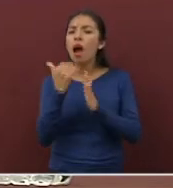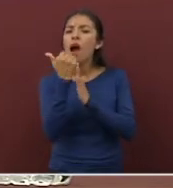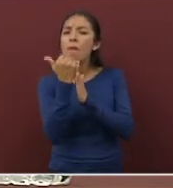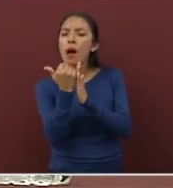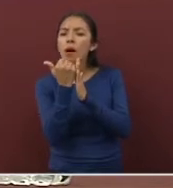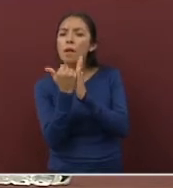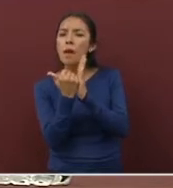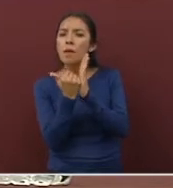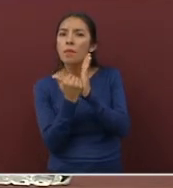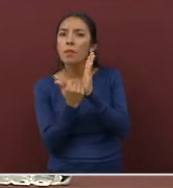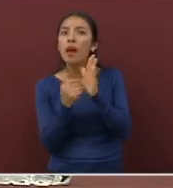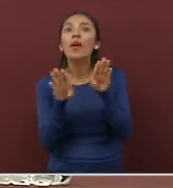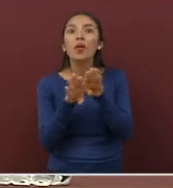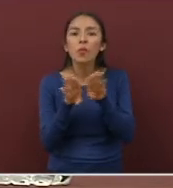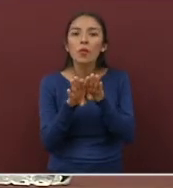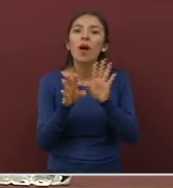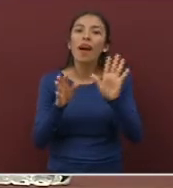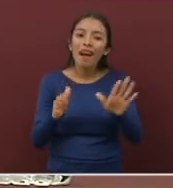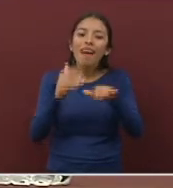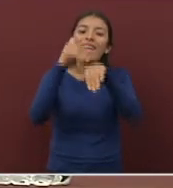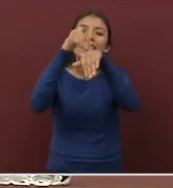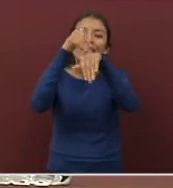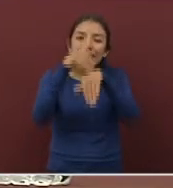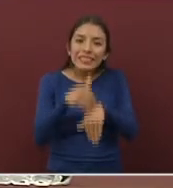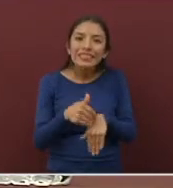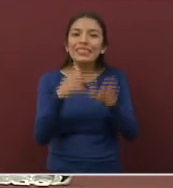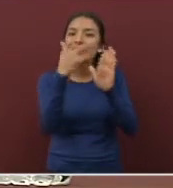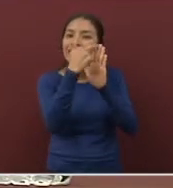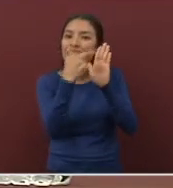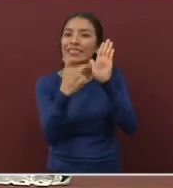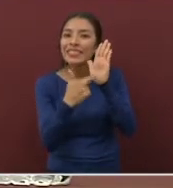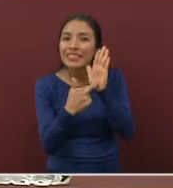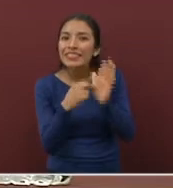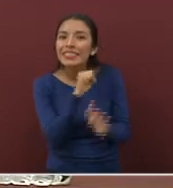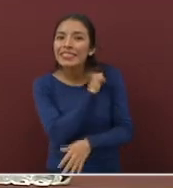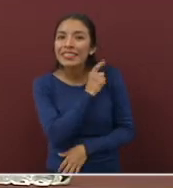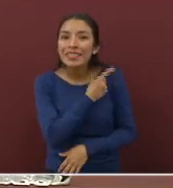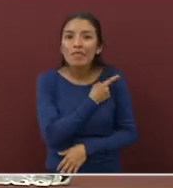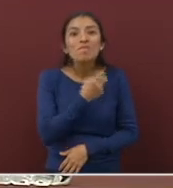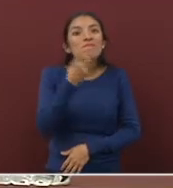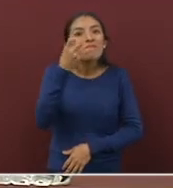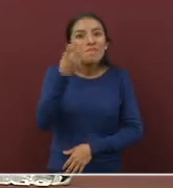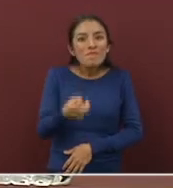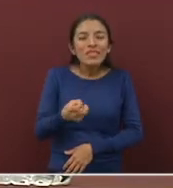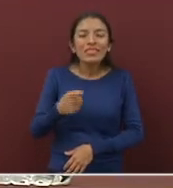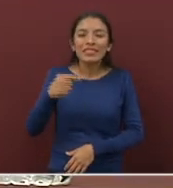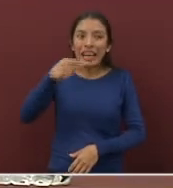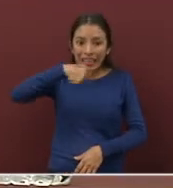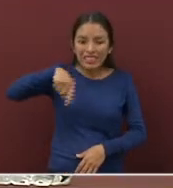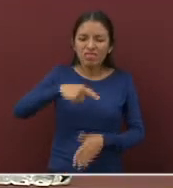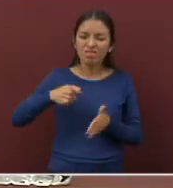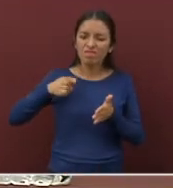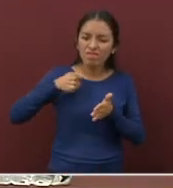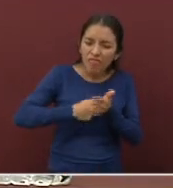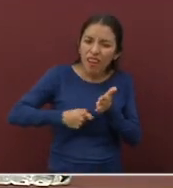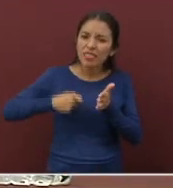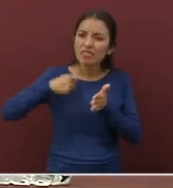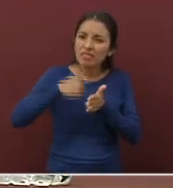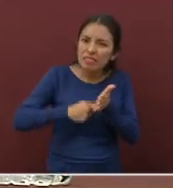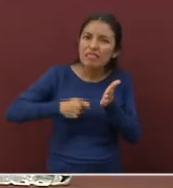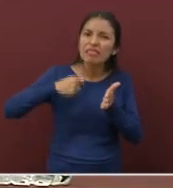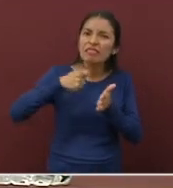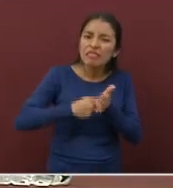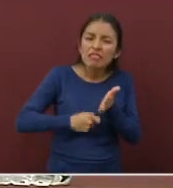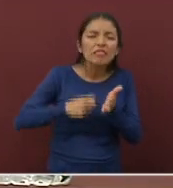medidas preventivas es por ello que insistimos tanto en ellas que prevenir es